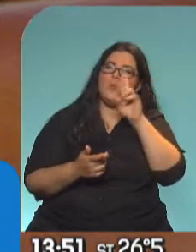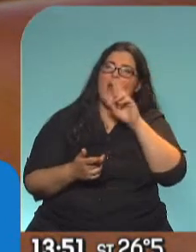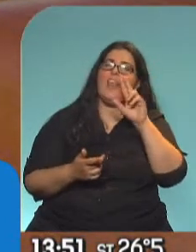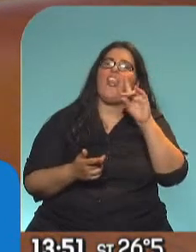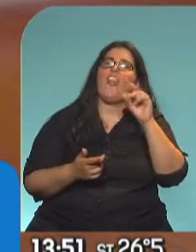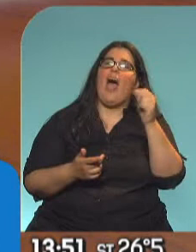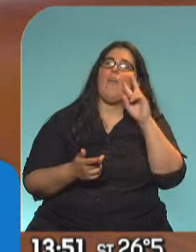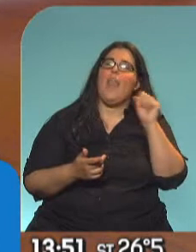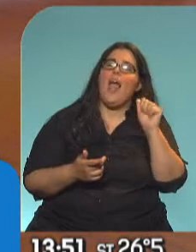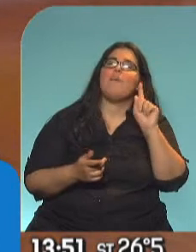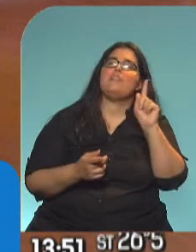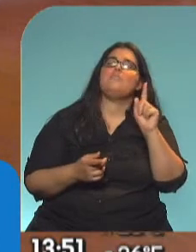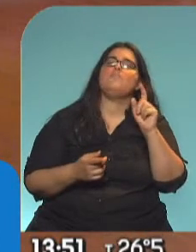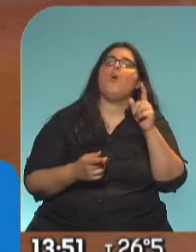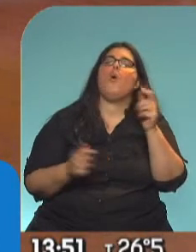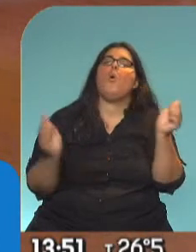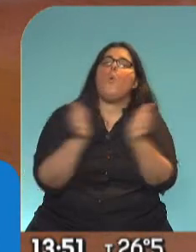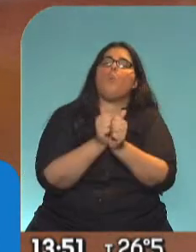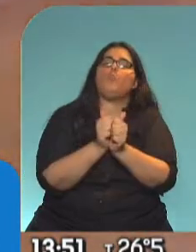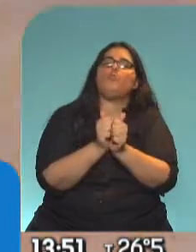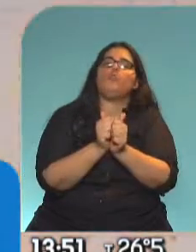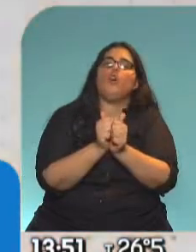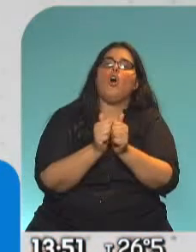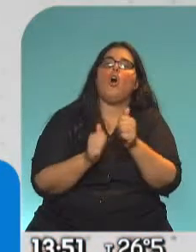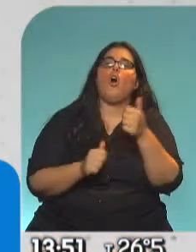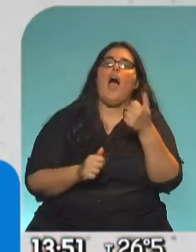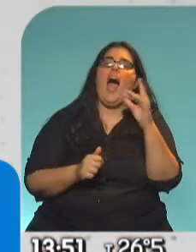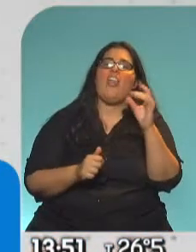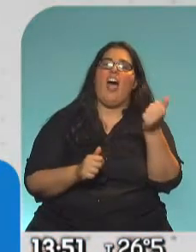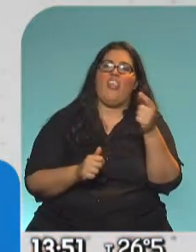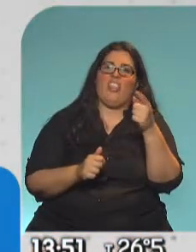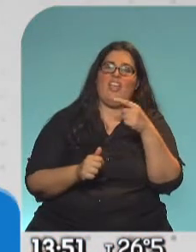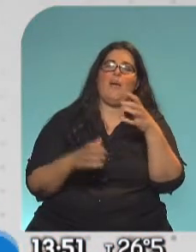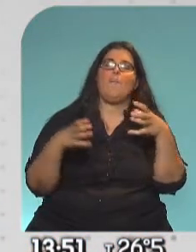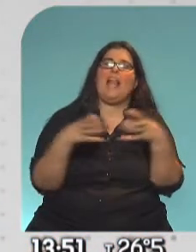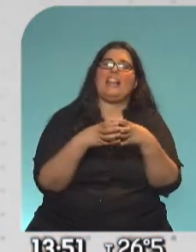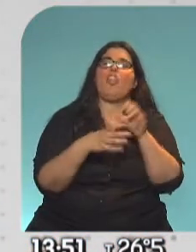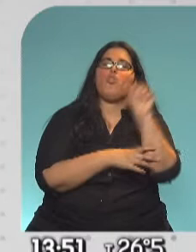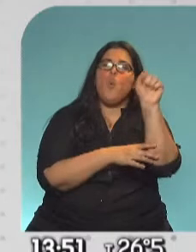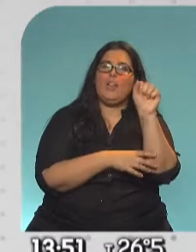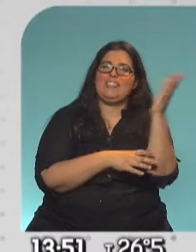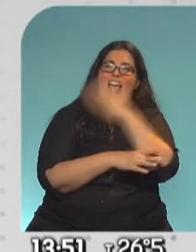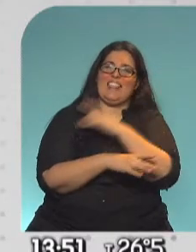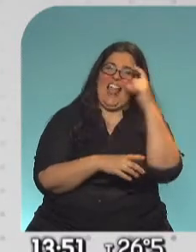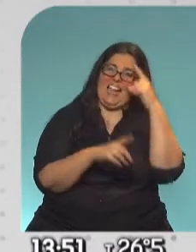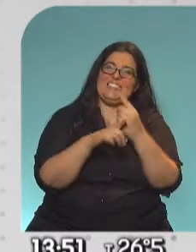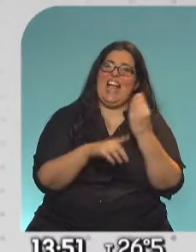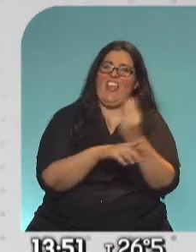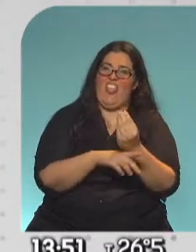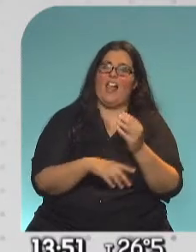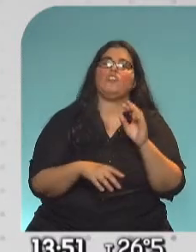la candidata a vicepresidente de Fernando Haddad, del Partido Comunista, frente a Sebastião Melo, del